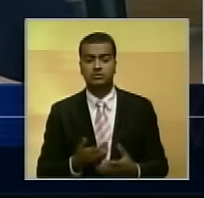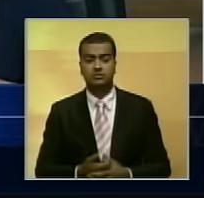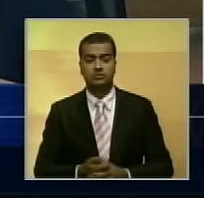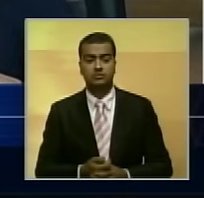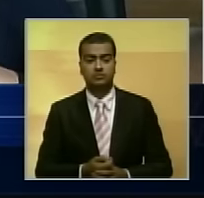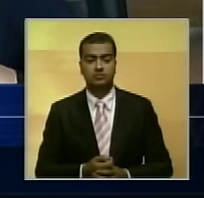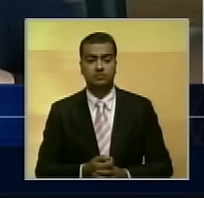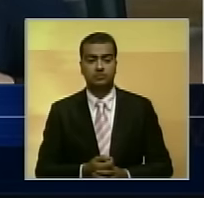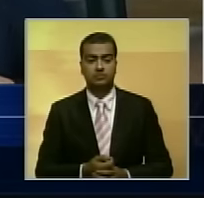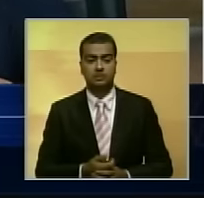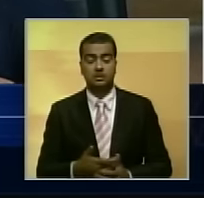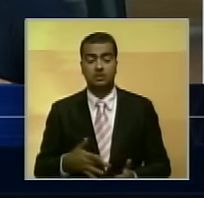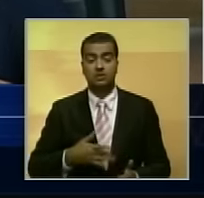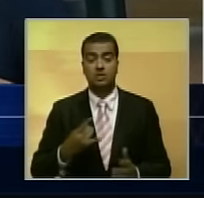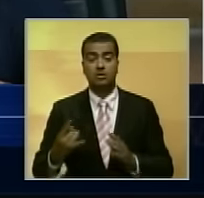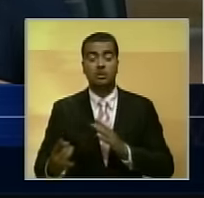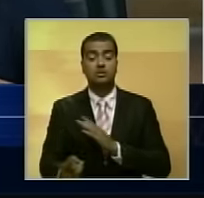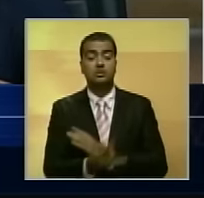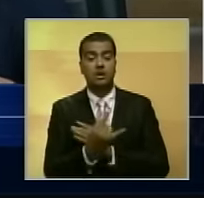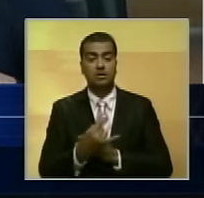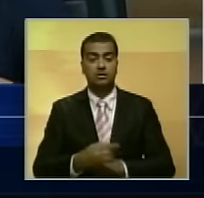que